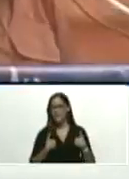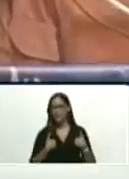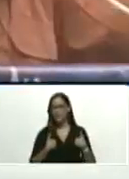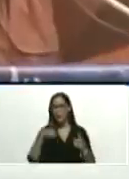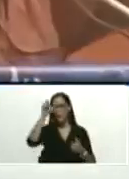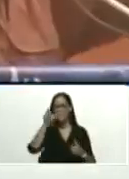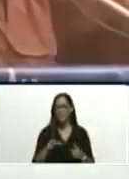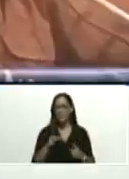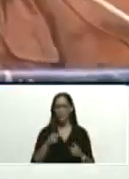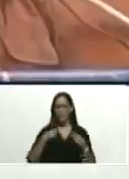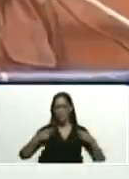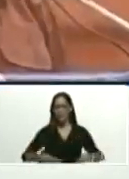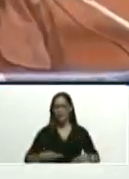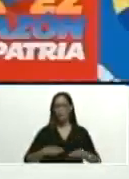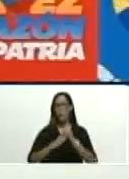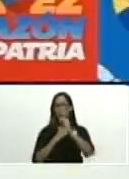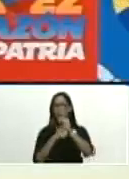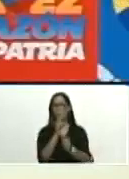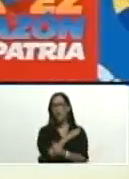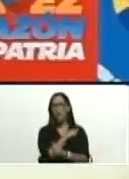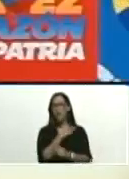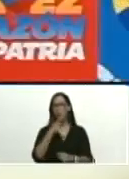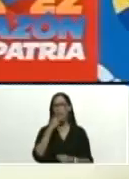como líder como jefe político